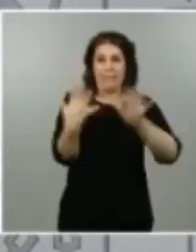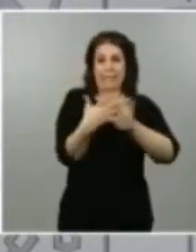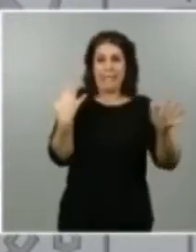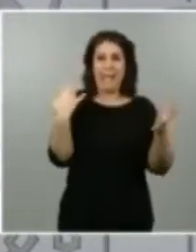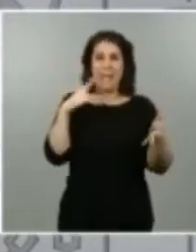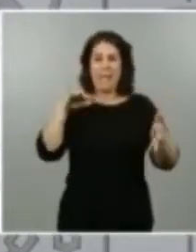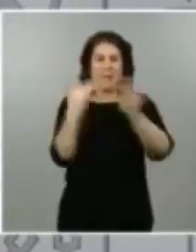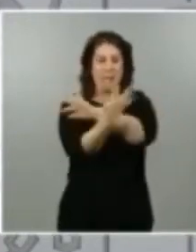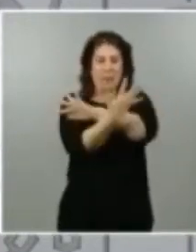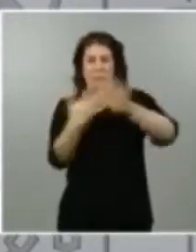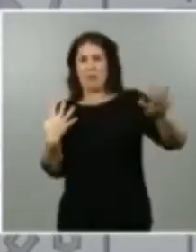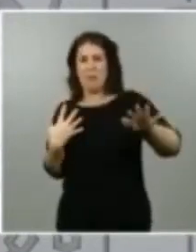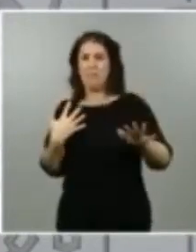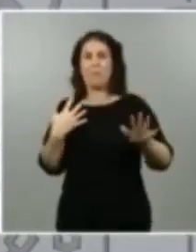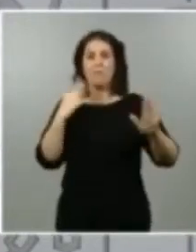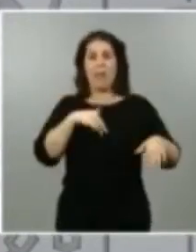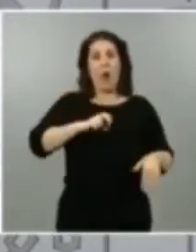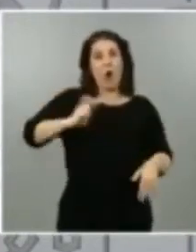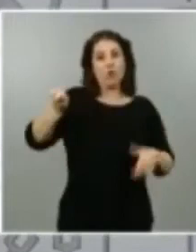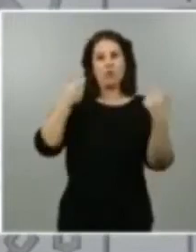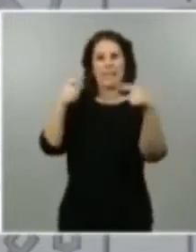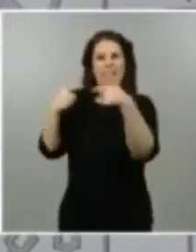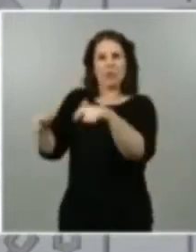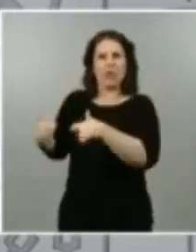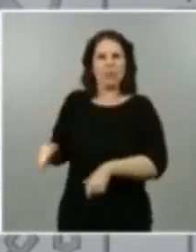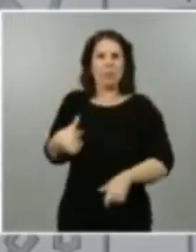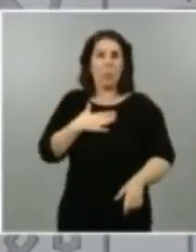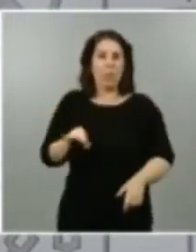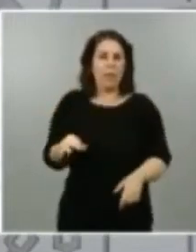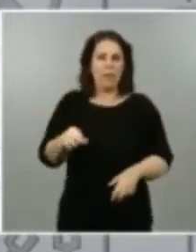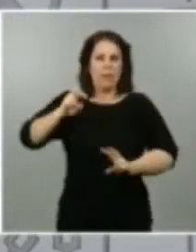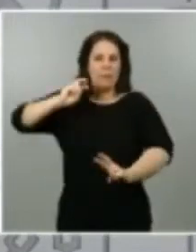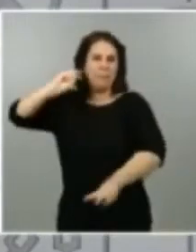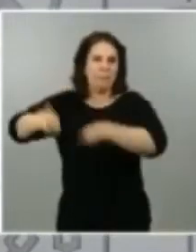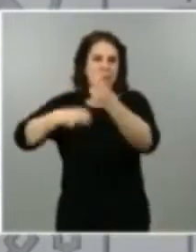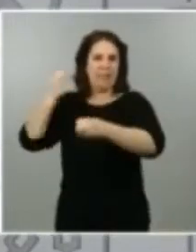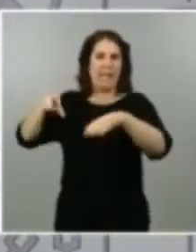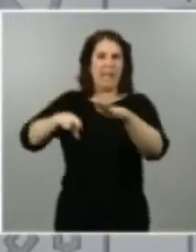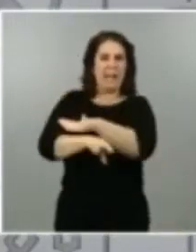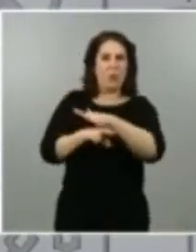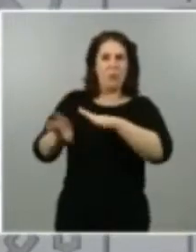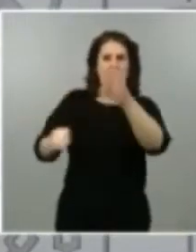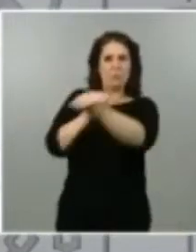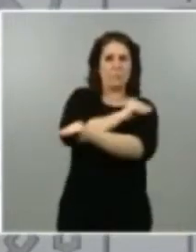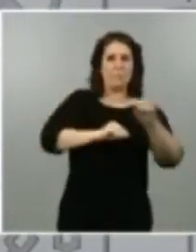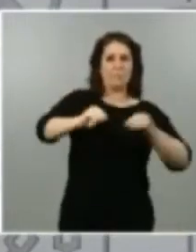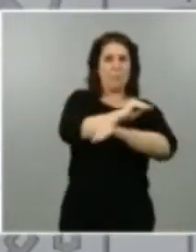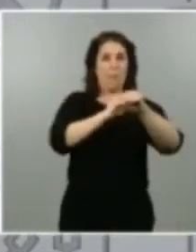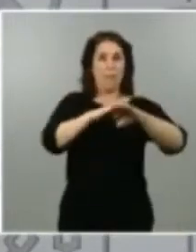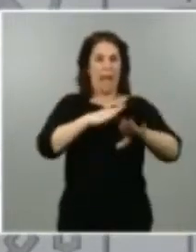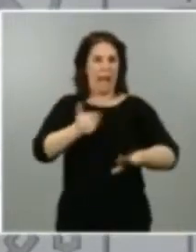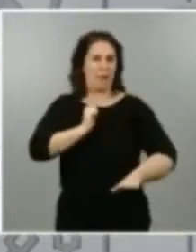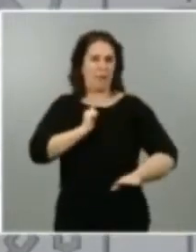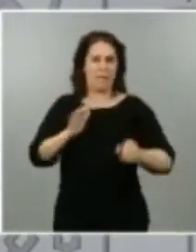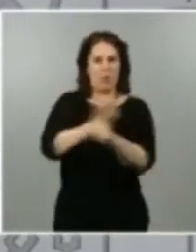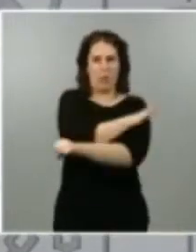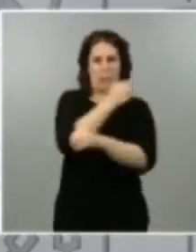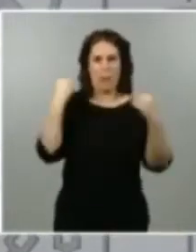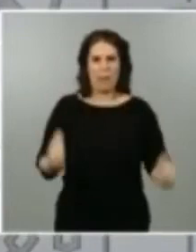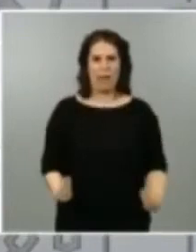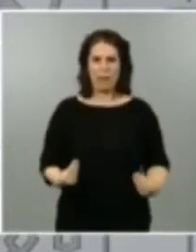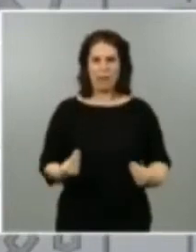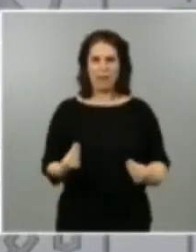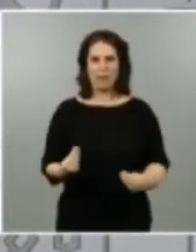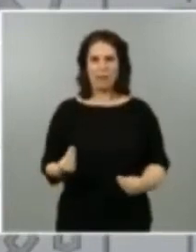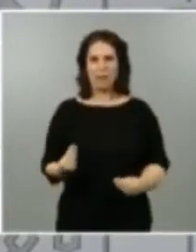que ha podido a lo mejor tener que modificar y mover recursos de unos lugares a otros pero todos todas las comunidades